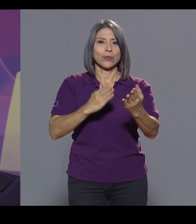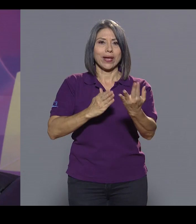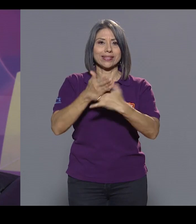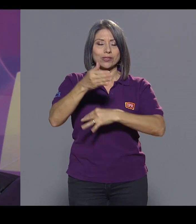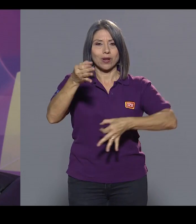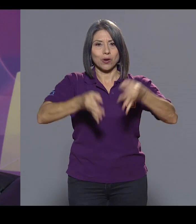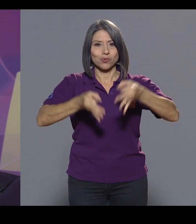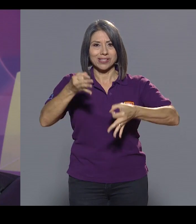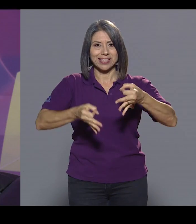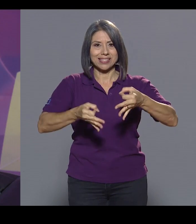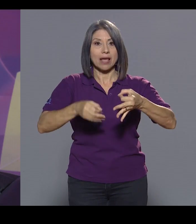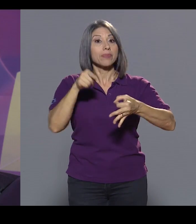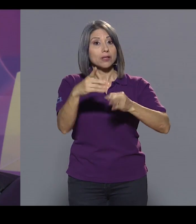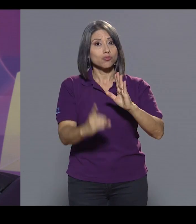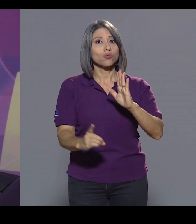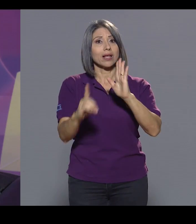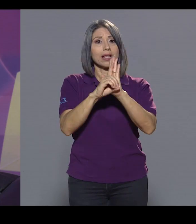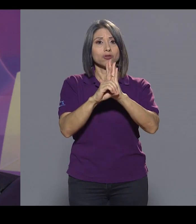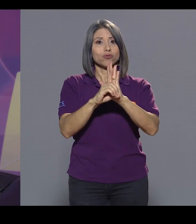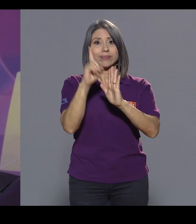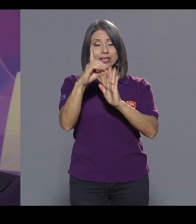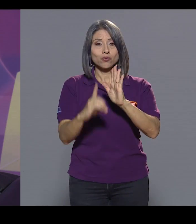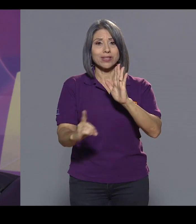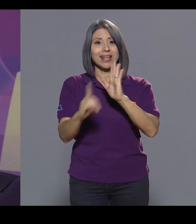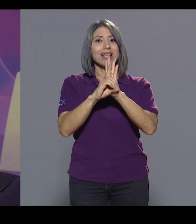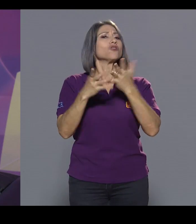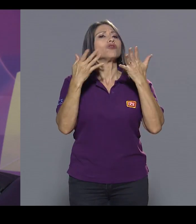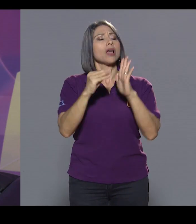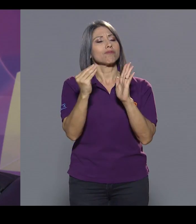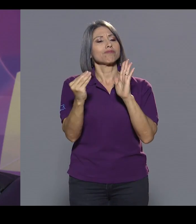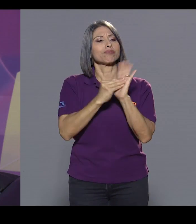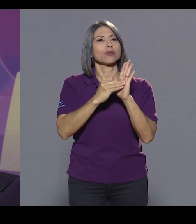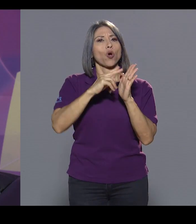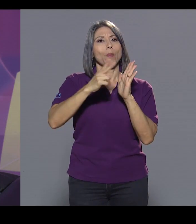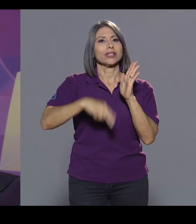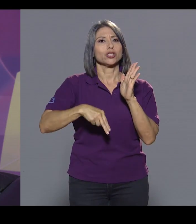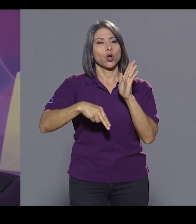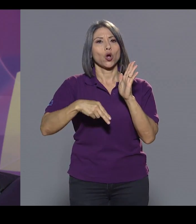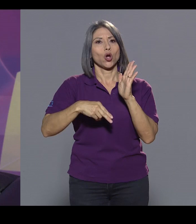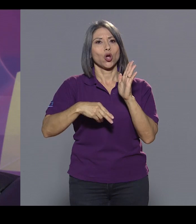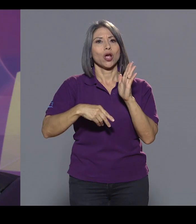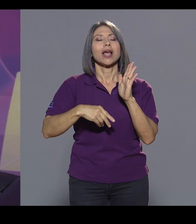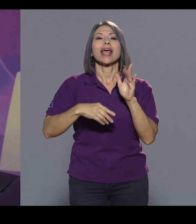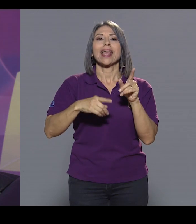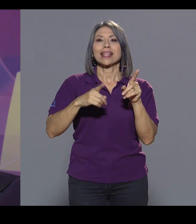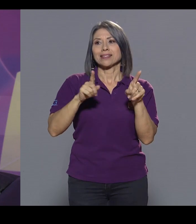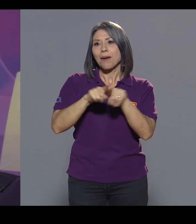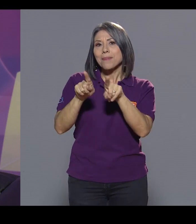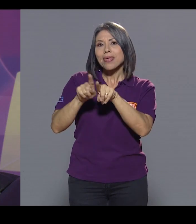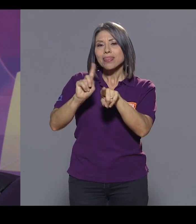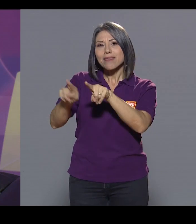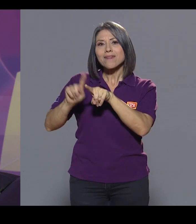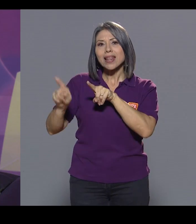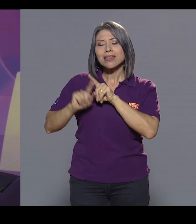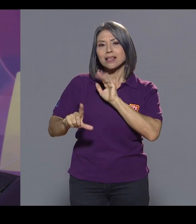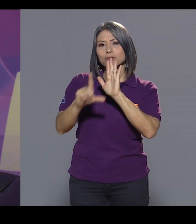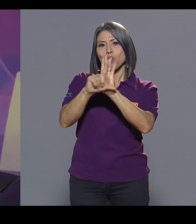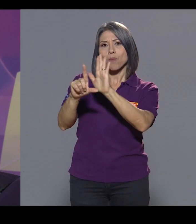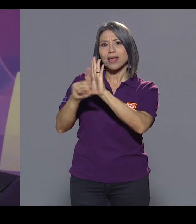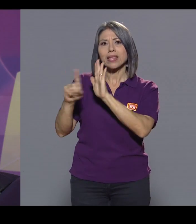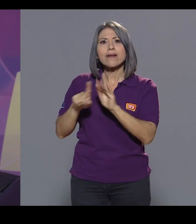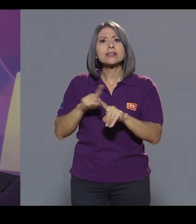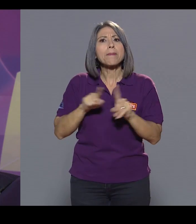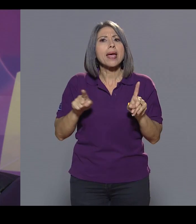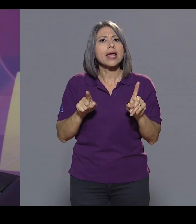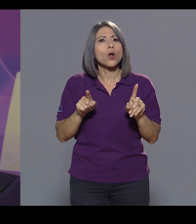acceso a la justicia, que es un derecho. Es un derecho, está en la convención, está en diferentes normativas, pero cómo